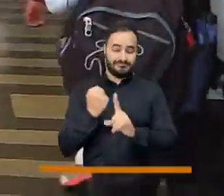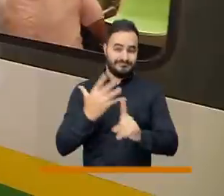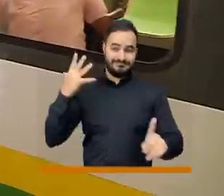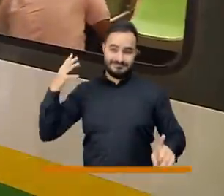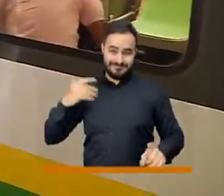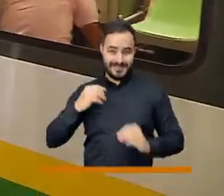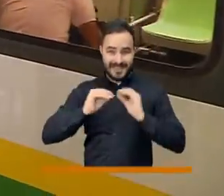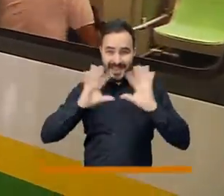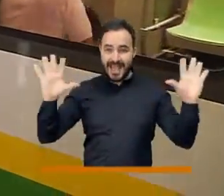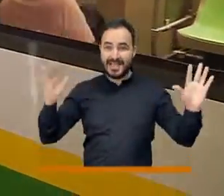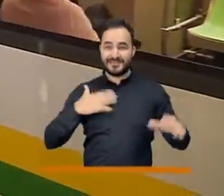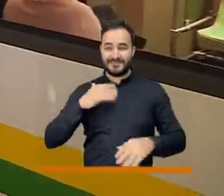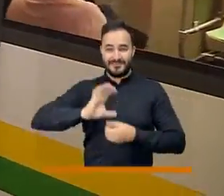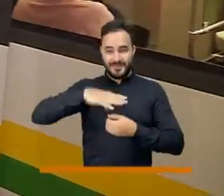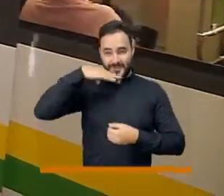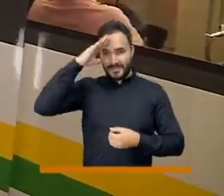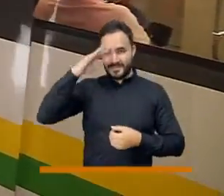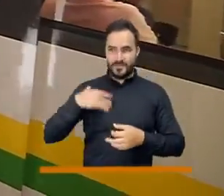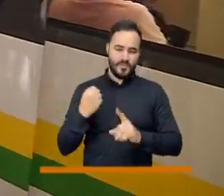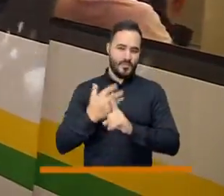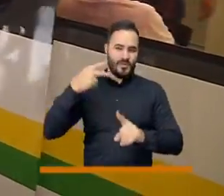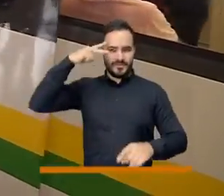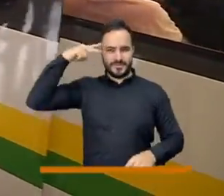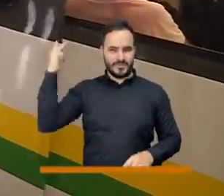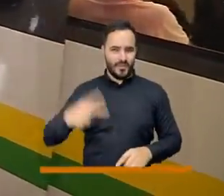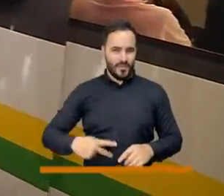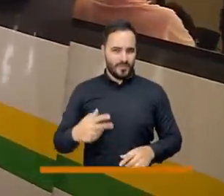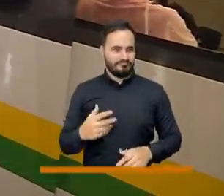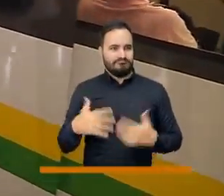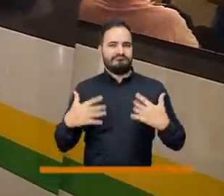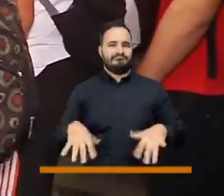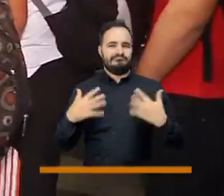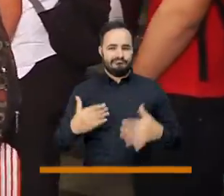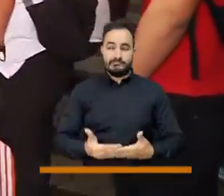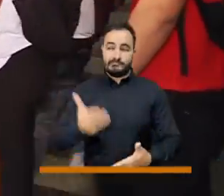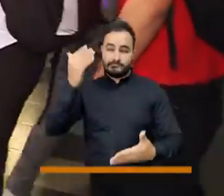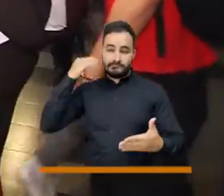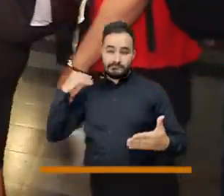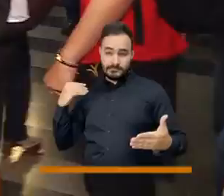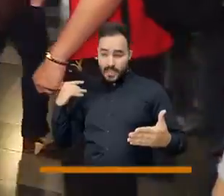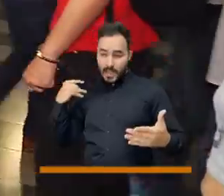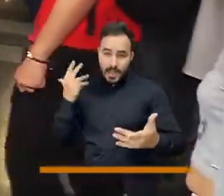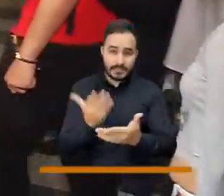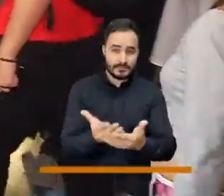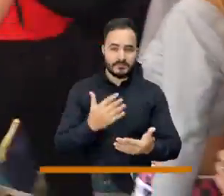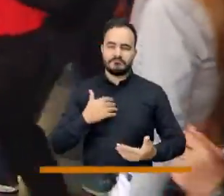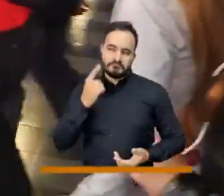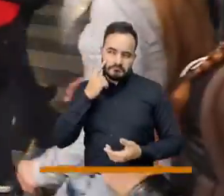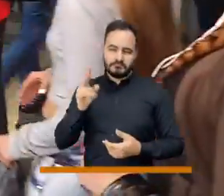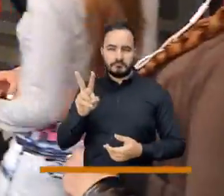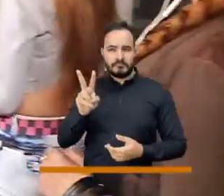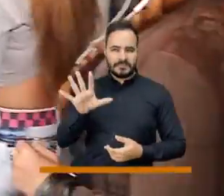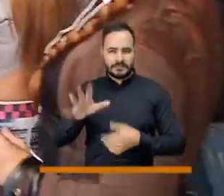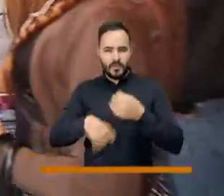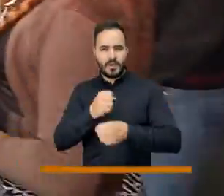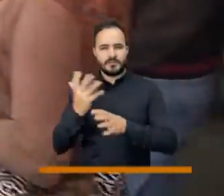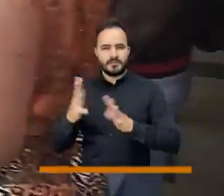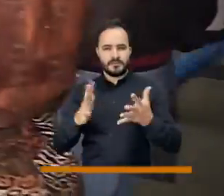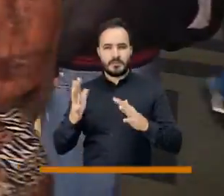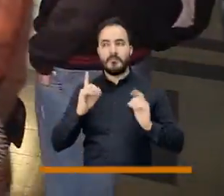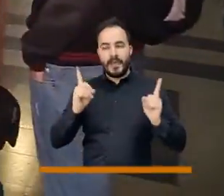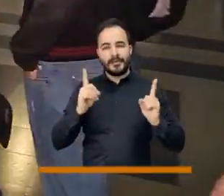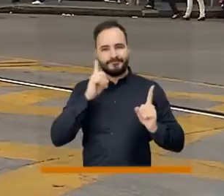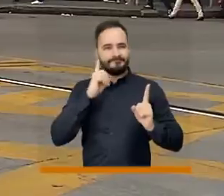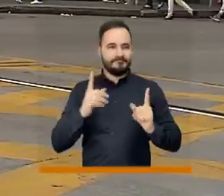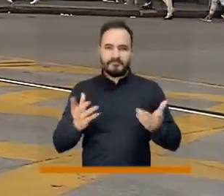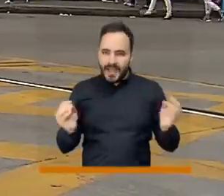los sucesos más importantes para la movilidad de nuestra ciudad desde hace casi 25 años, pero aún nos falta, es decir, las líneas